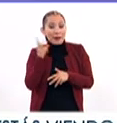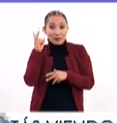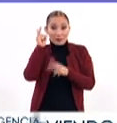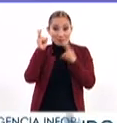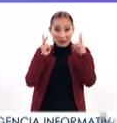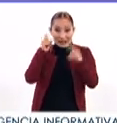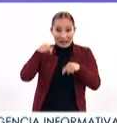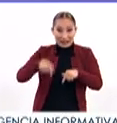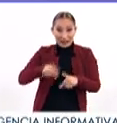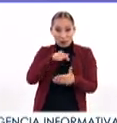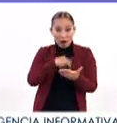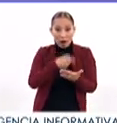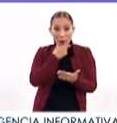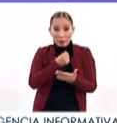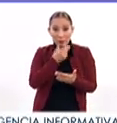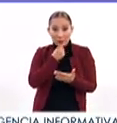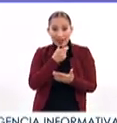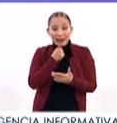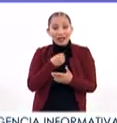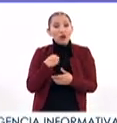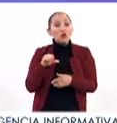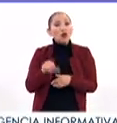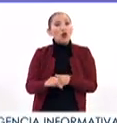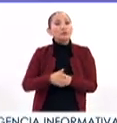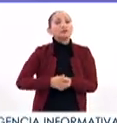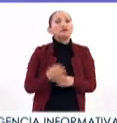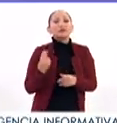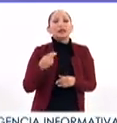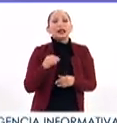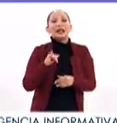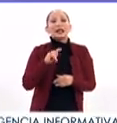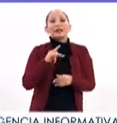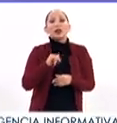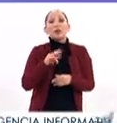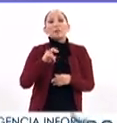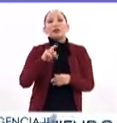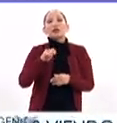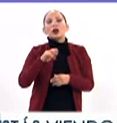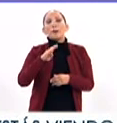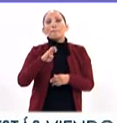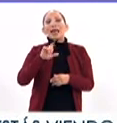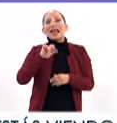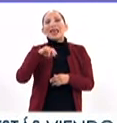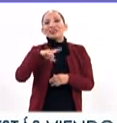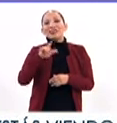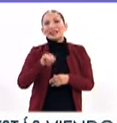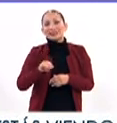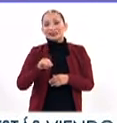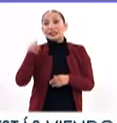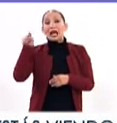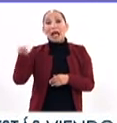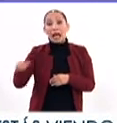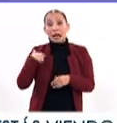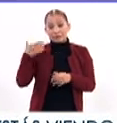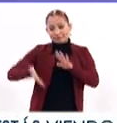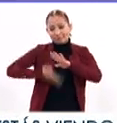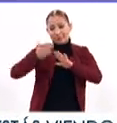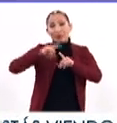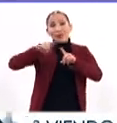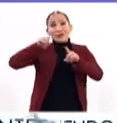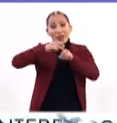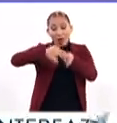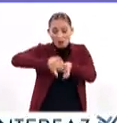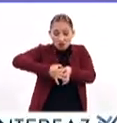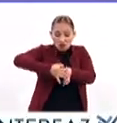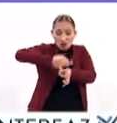un invitado importantísimo en Interfaz el día de hoy. Se trata del ingeniero Víctor Beléndez Vázquez. Él ha construido varias de